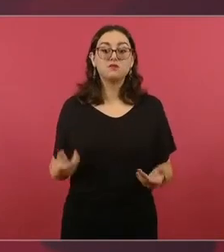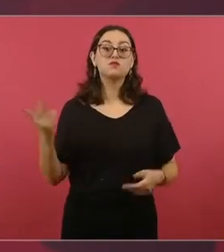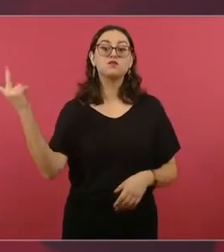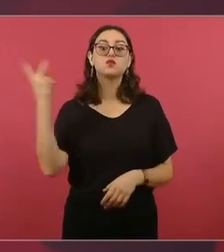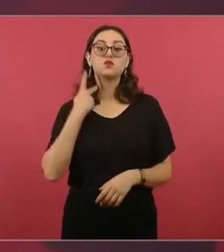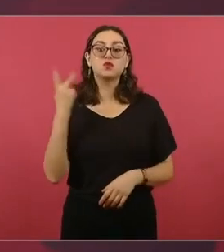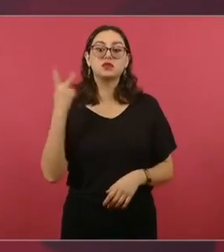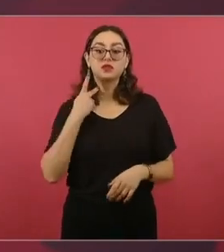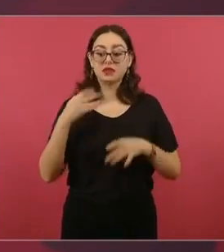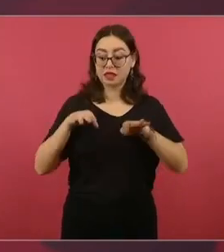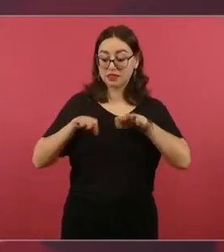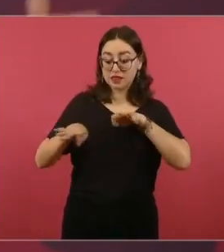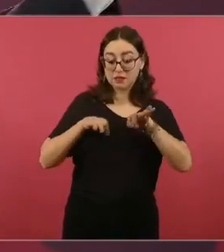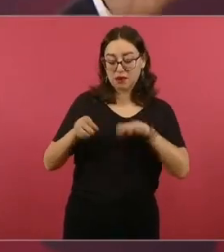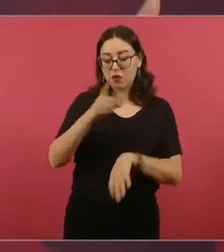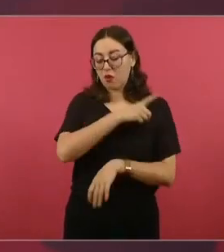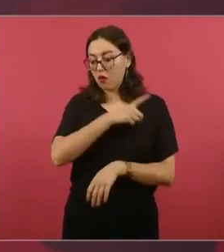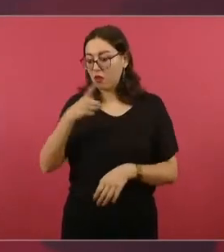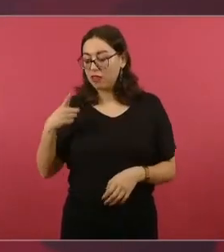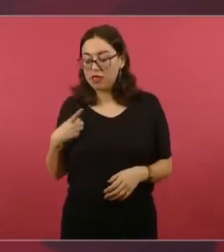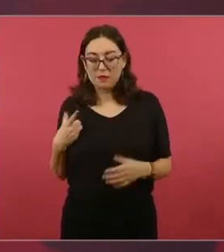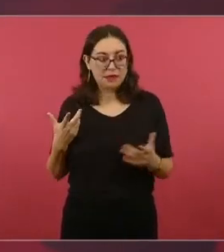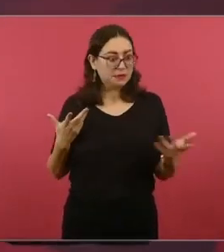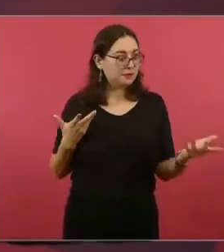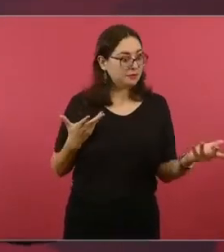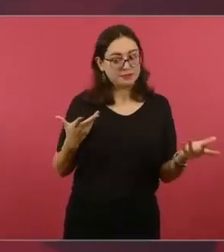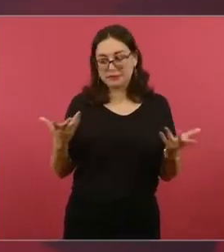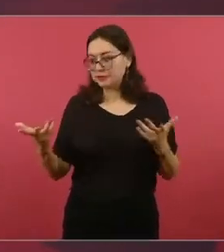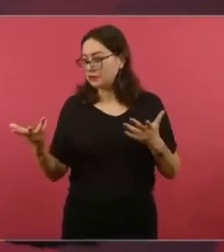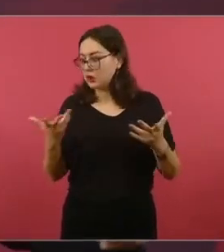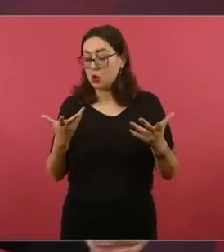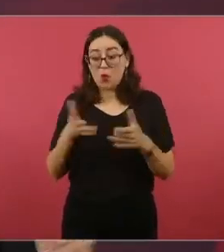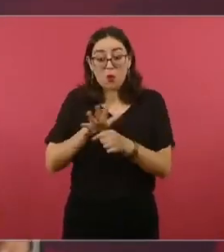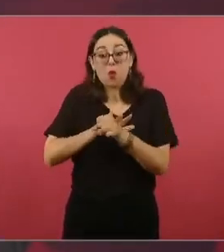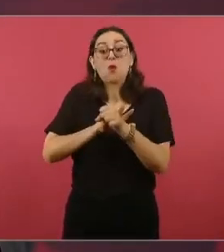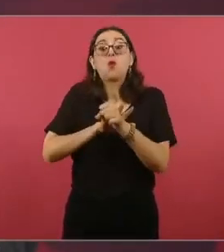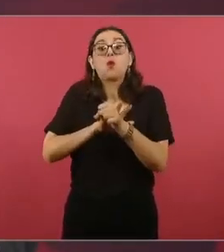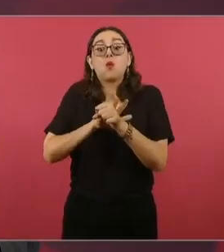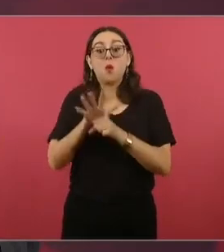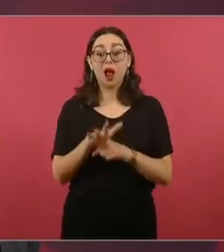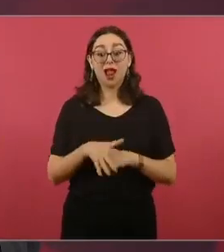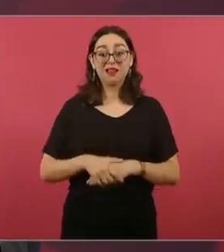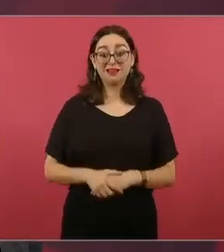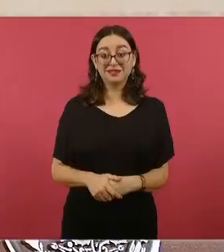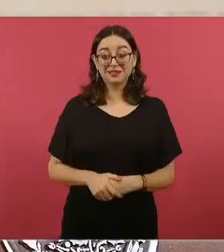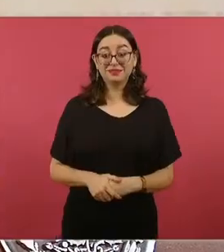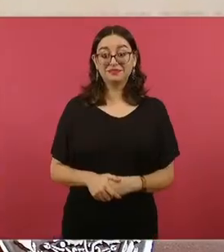inconvenientes. Entonces, cuando llegamos sabíamos